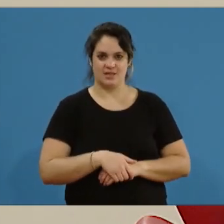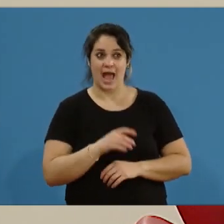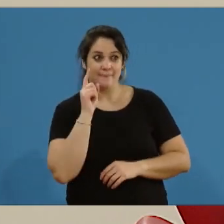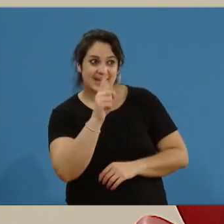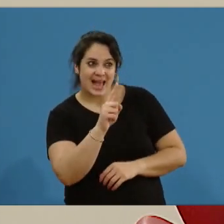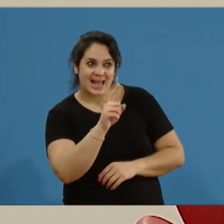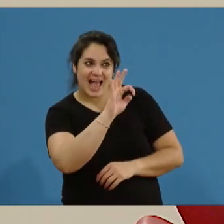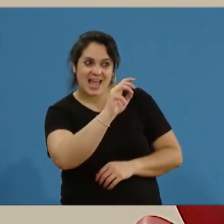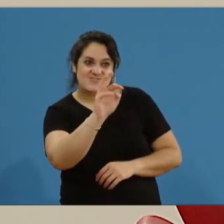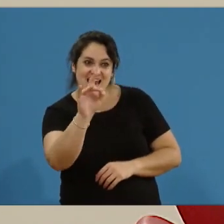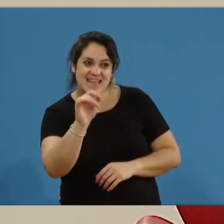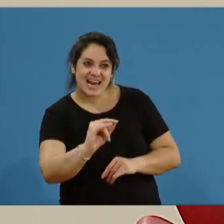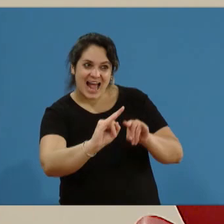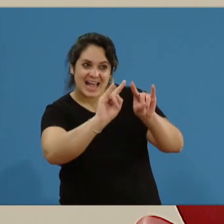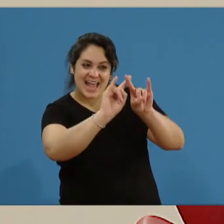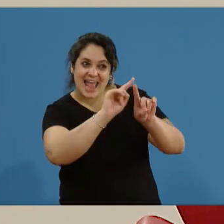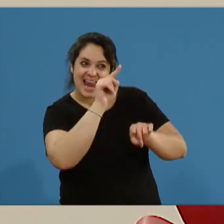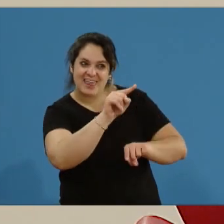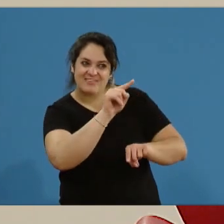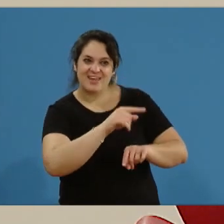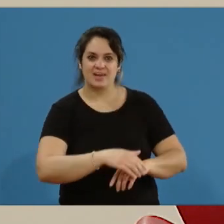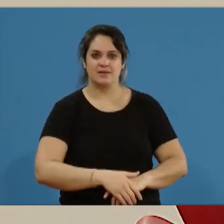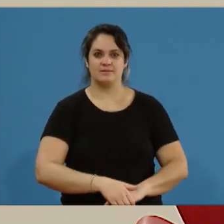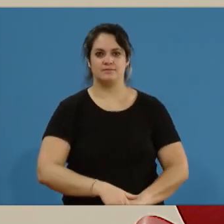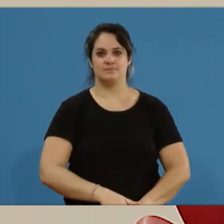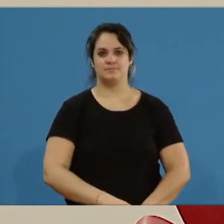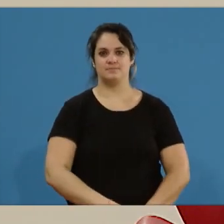Mira, esta es la W.